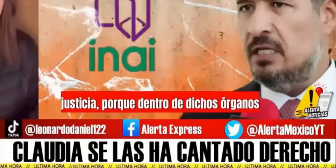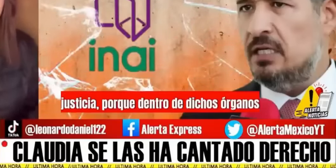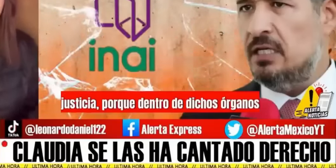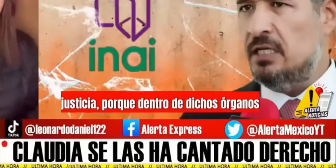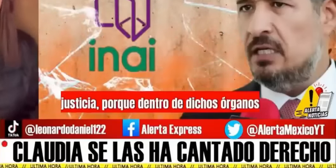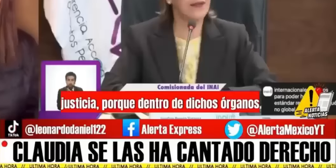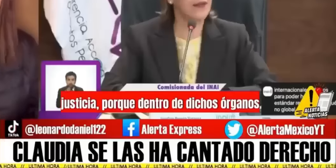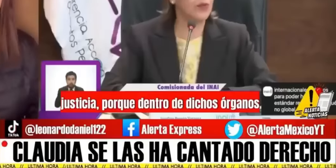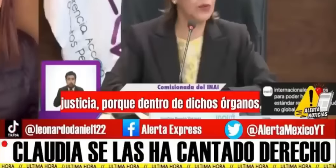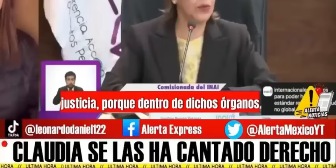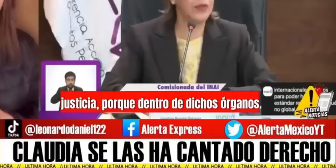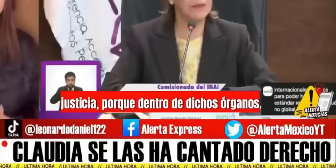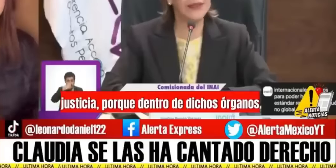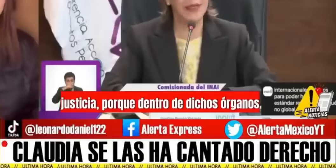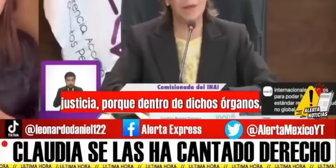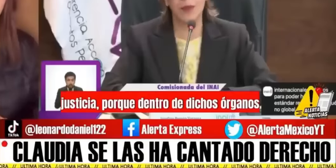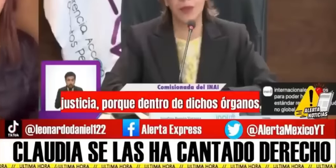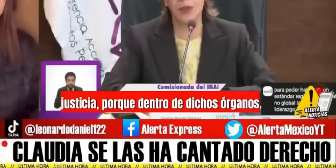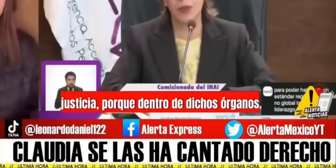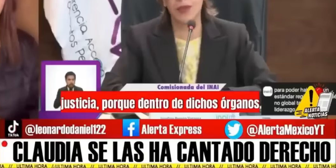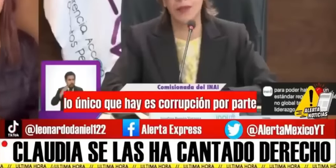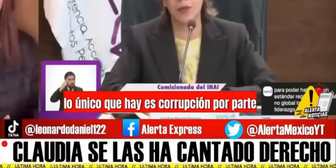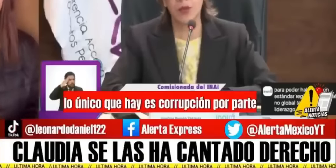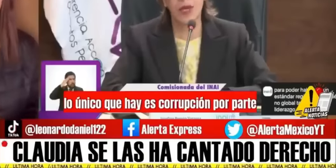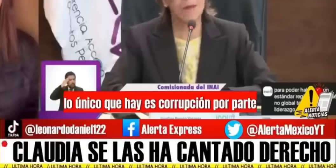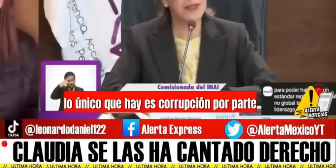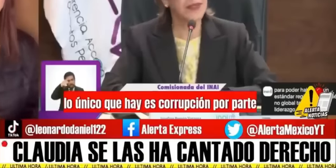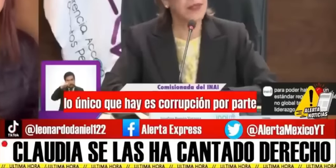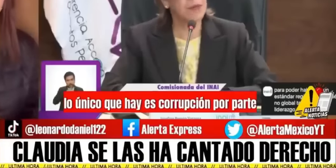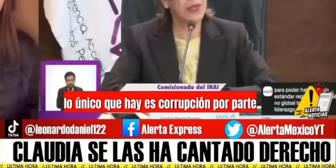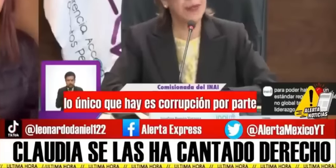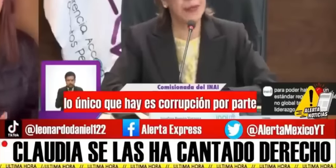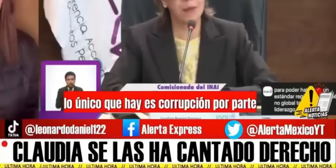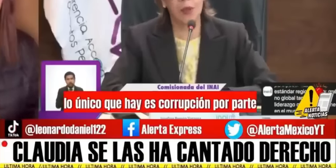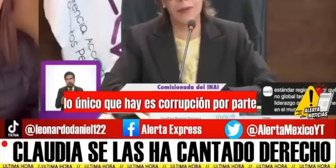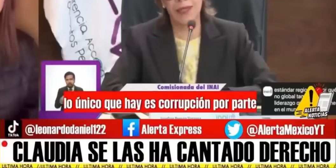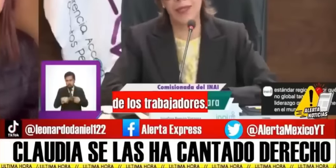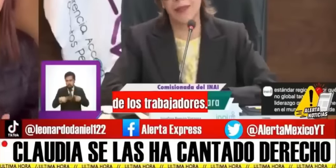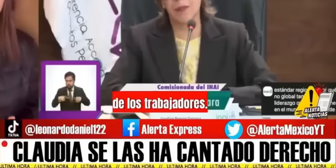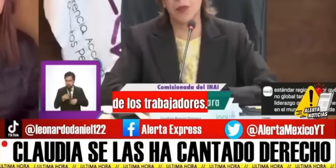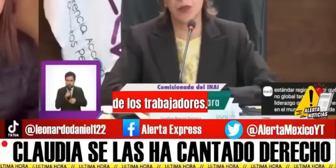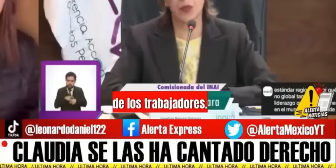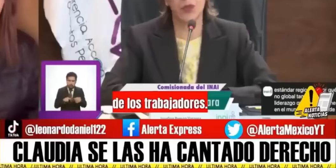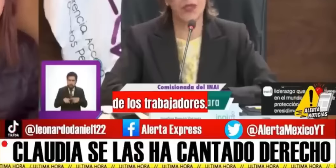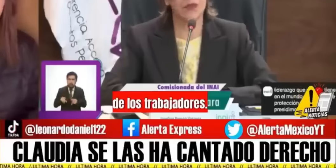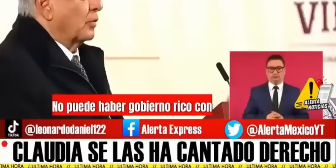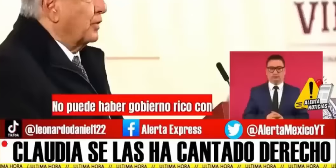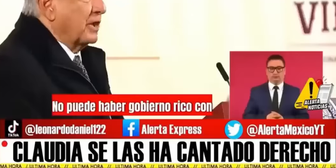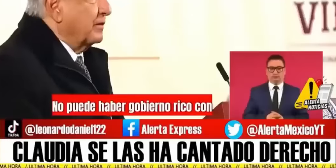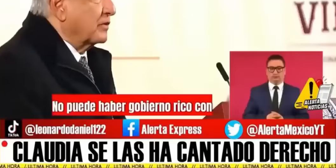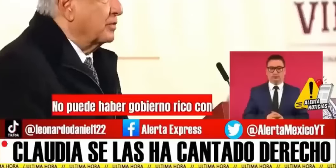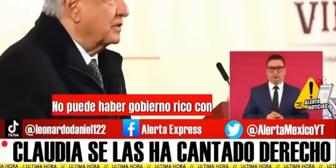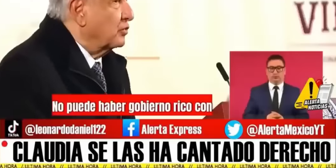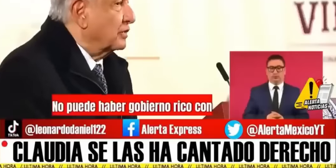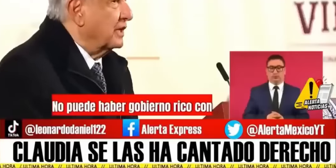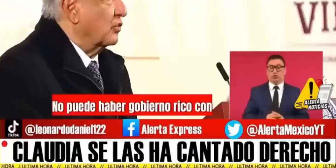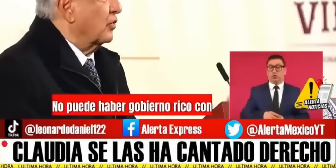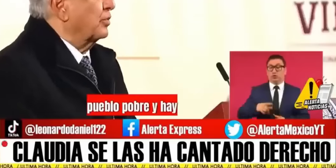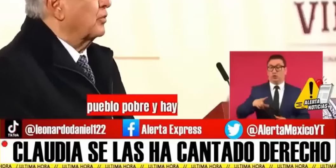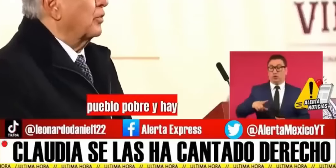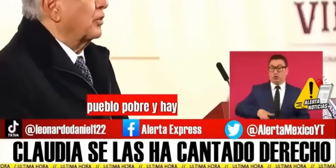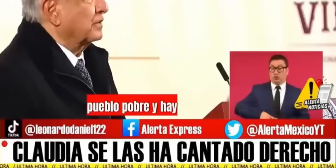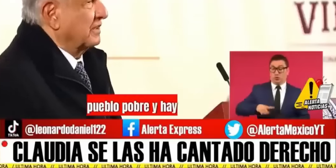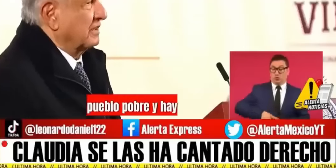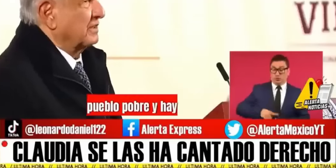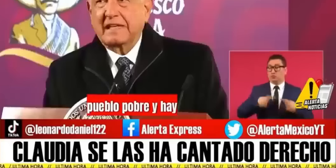la justicia, porque dentro de dichos órganos lo único que hay es corrupción por parte de los trabajadores. No puede haber gobierno rico